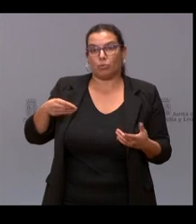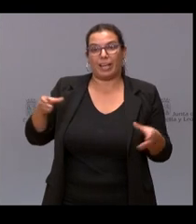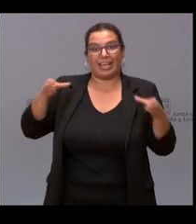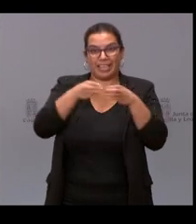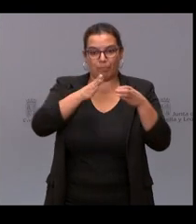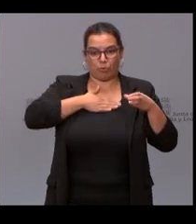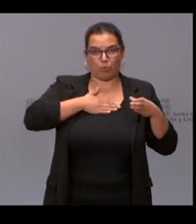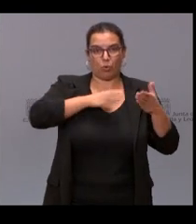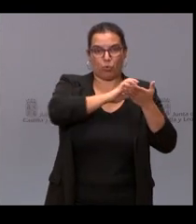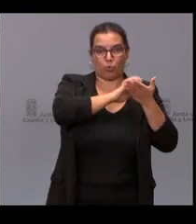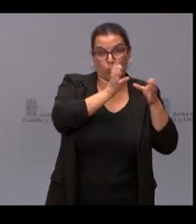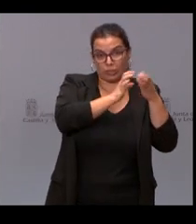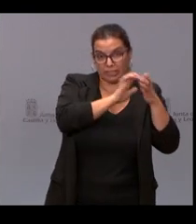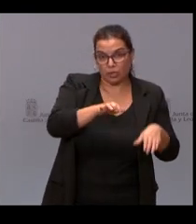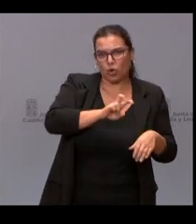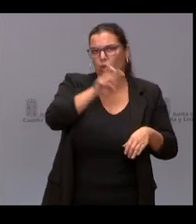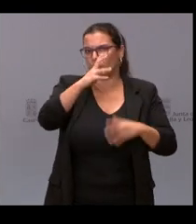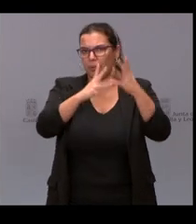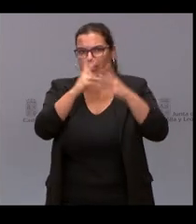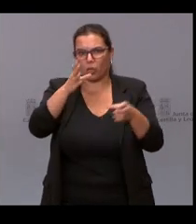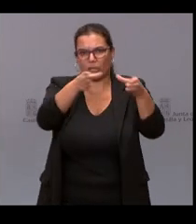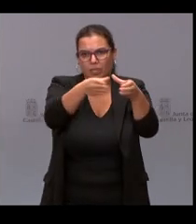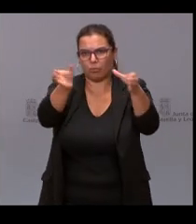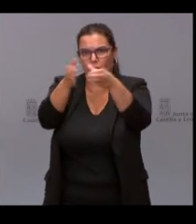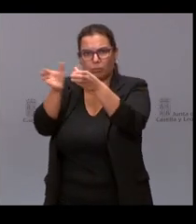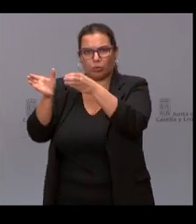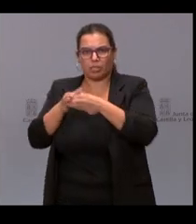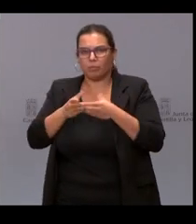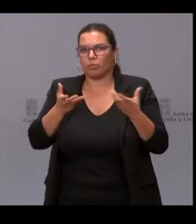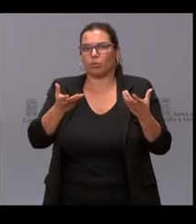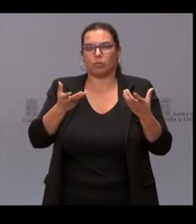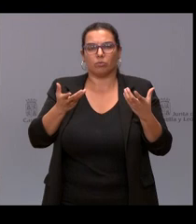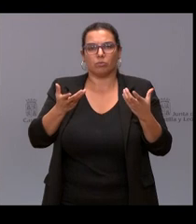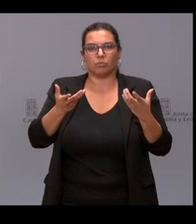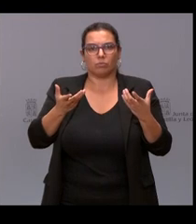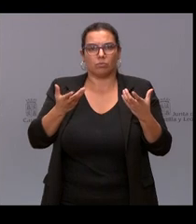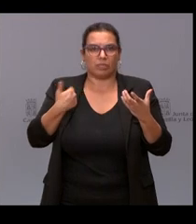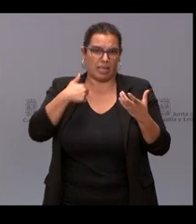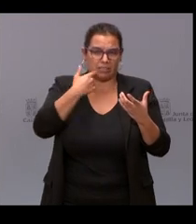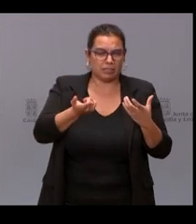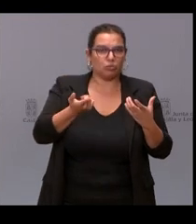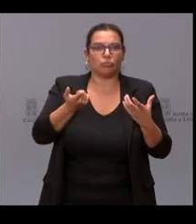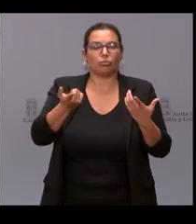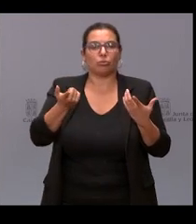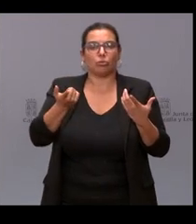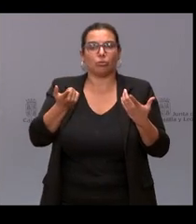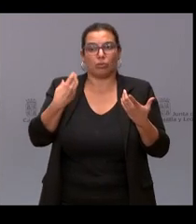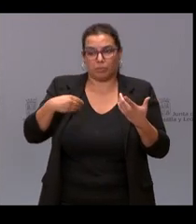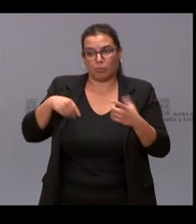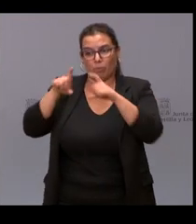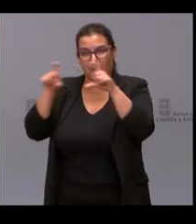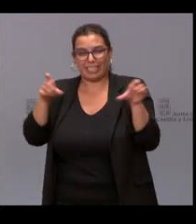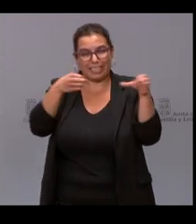de la Junta de Castilla y León, de otras administraciones, de las administraciones ya mencionadas y de la propia